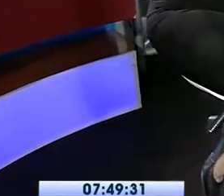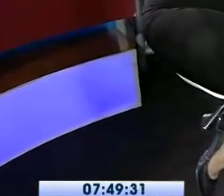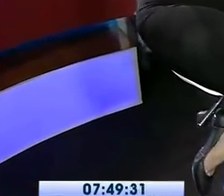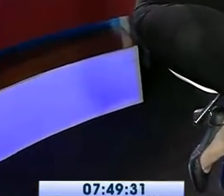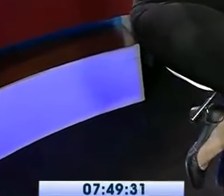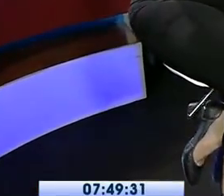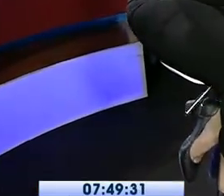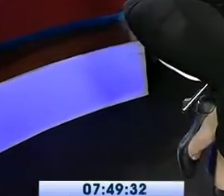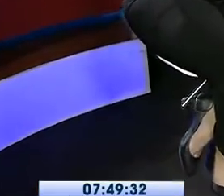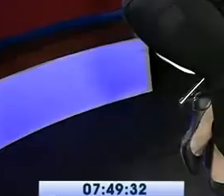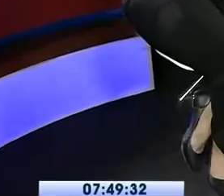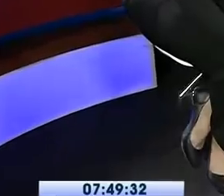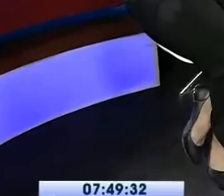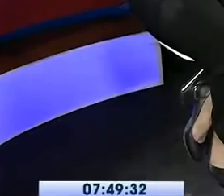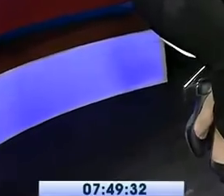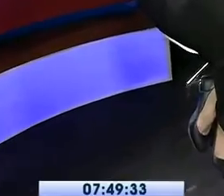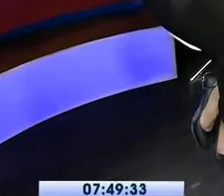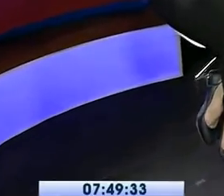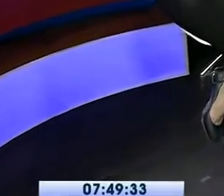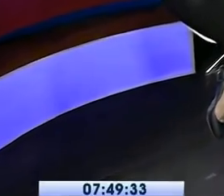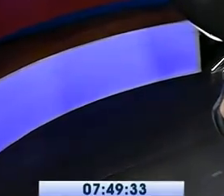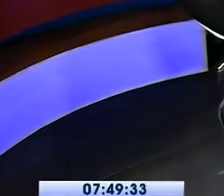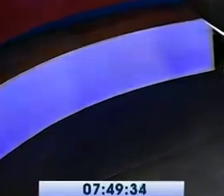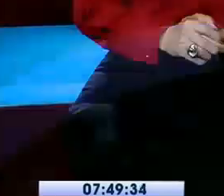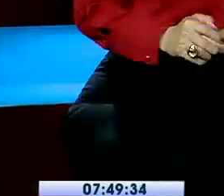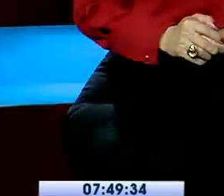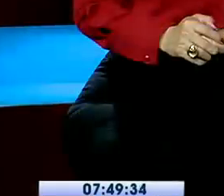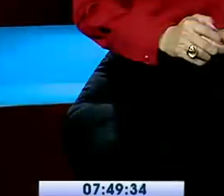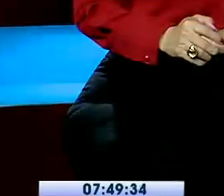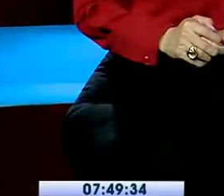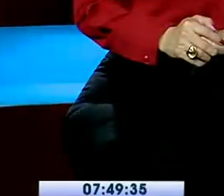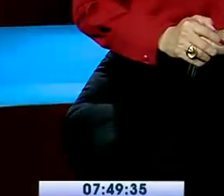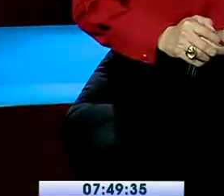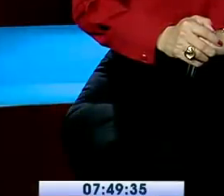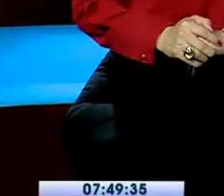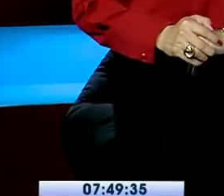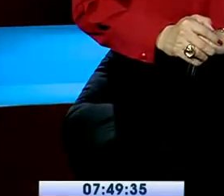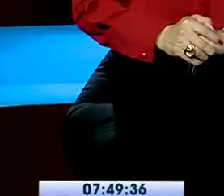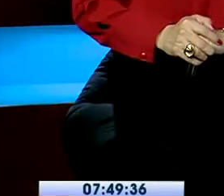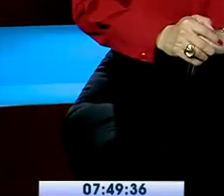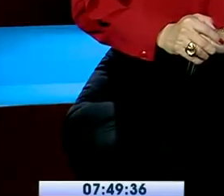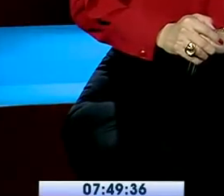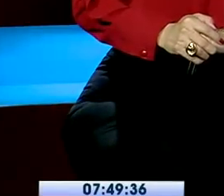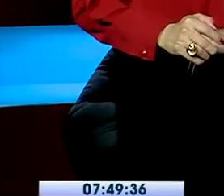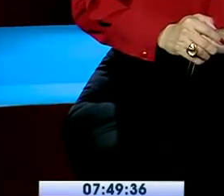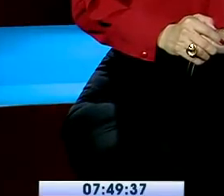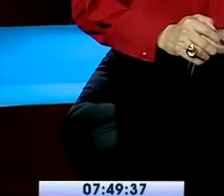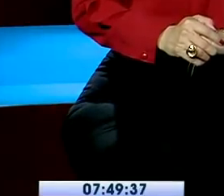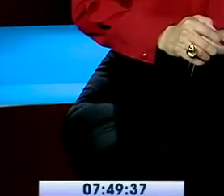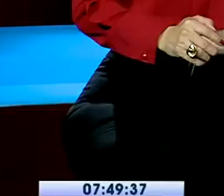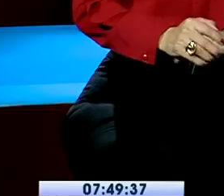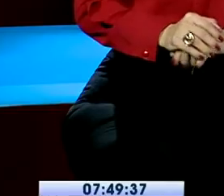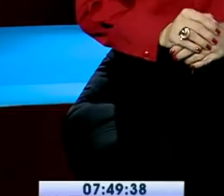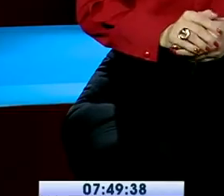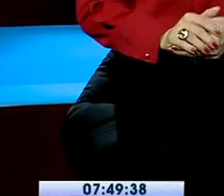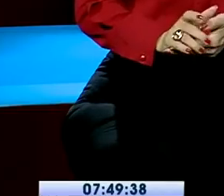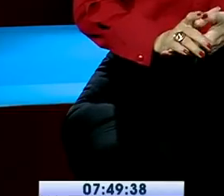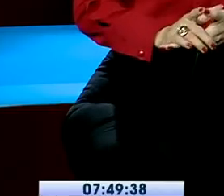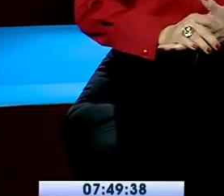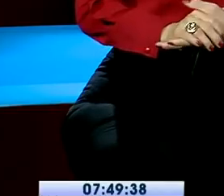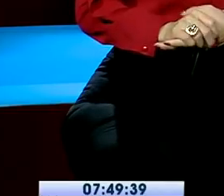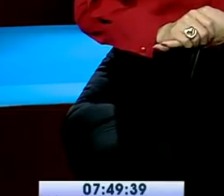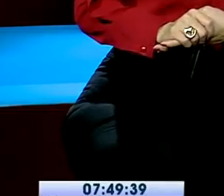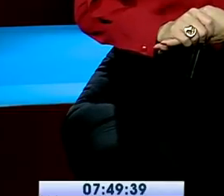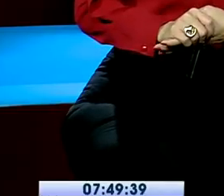Un hombre resultó gravemente herido tras ser baleado por dos sujetos que se trasladaban en motocicleta en la ciudadela